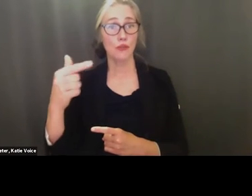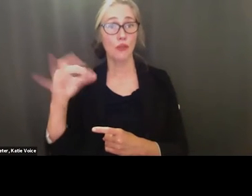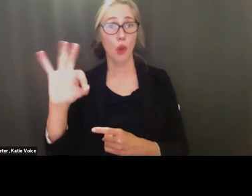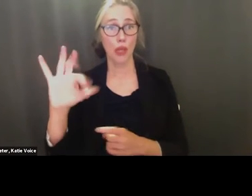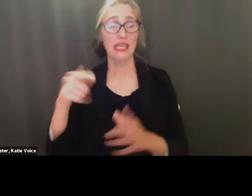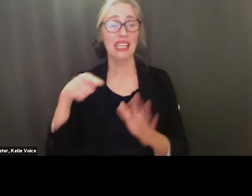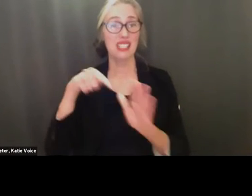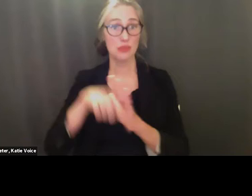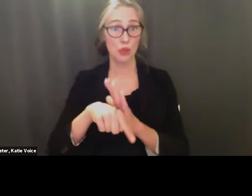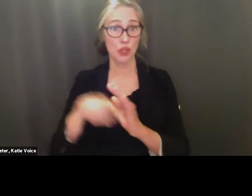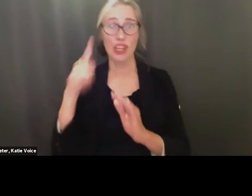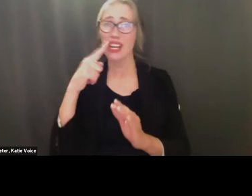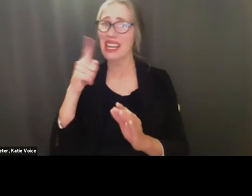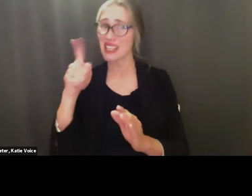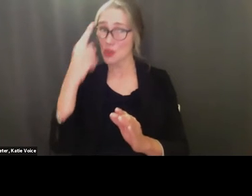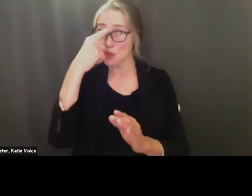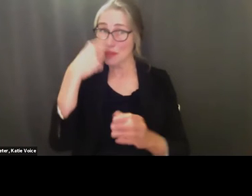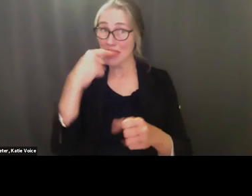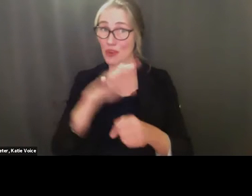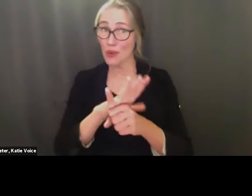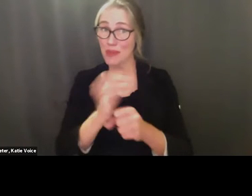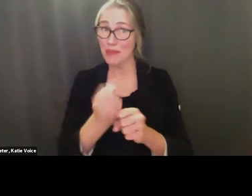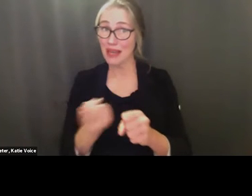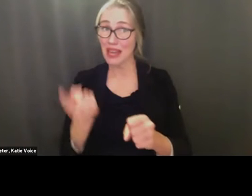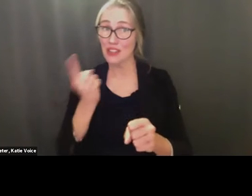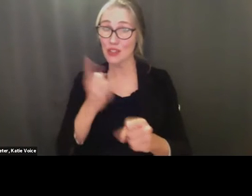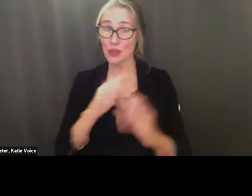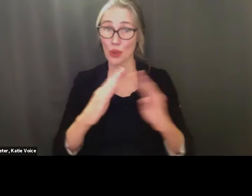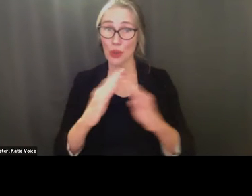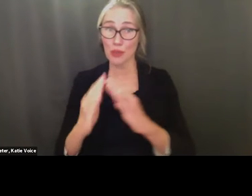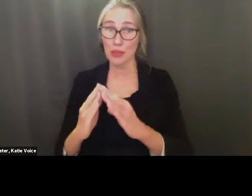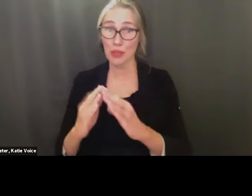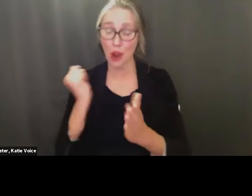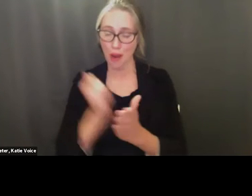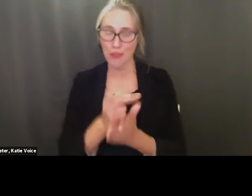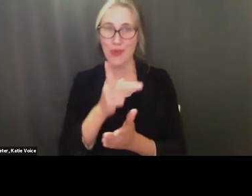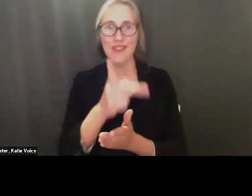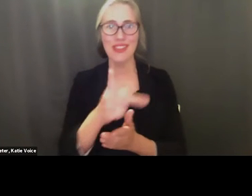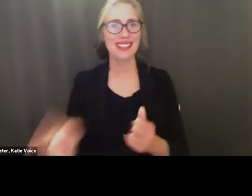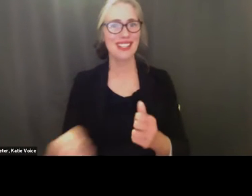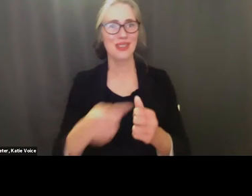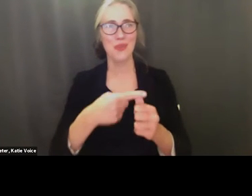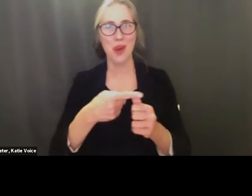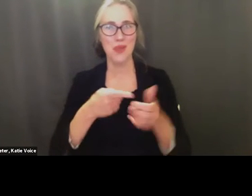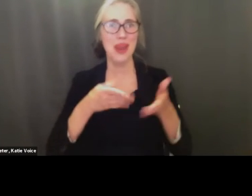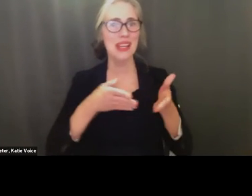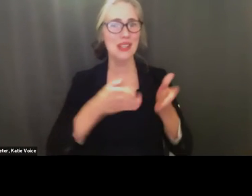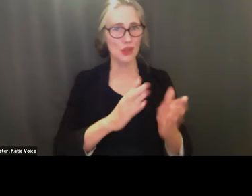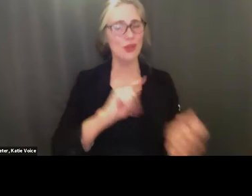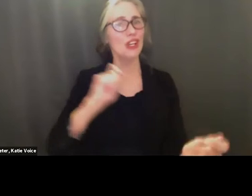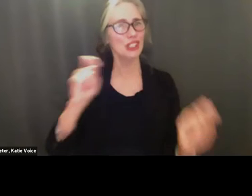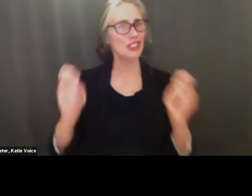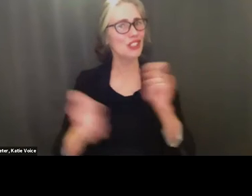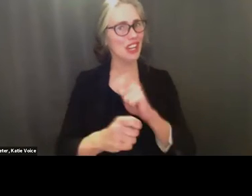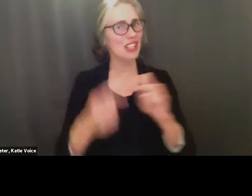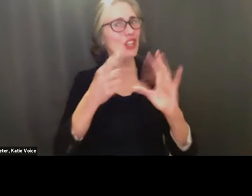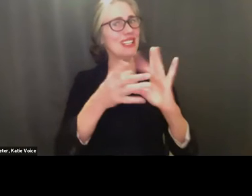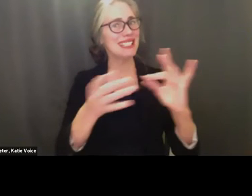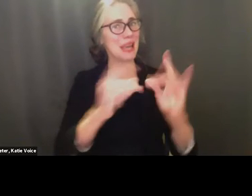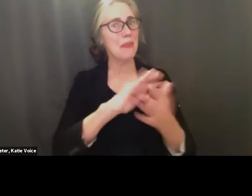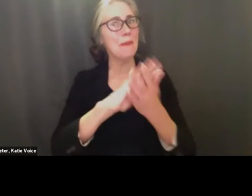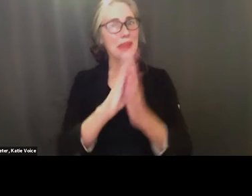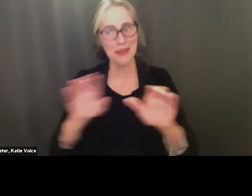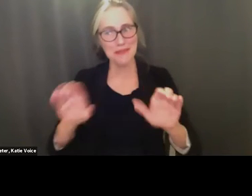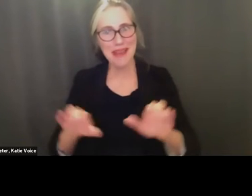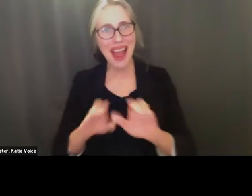que apoyemos este tipo de programas para que ustedes puedan realizar el compromiso que hicieron